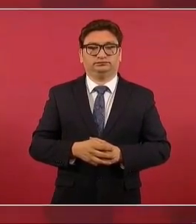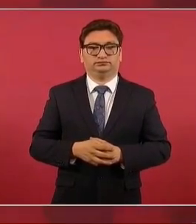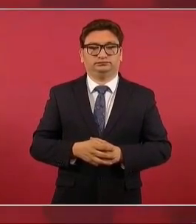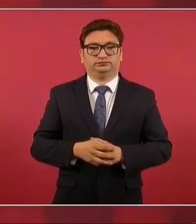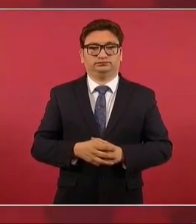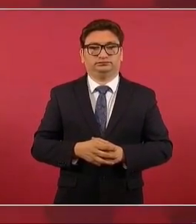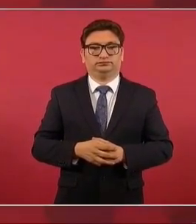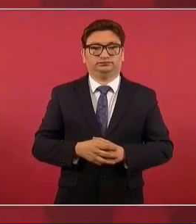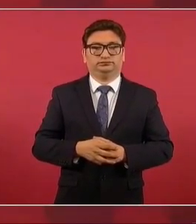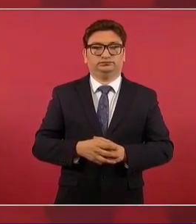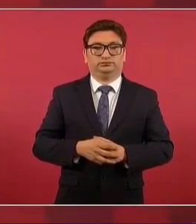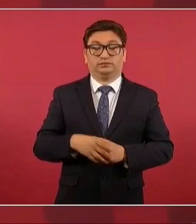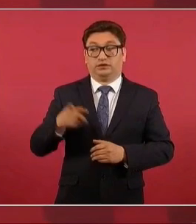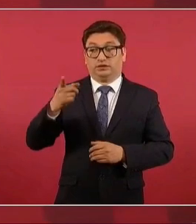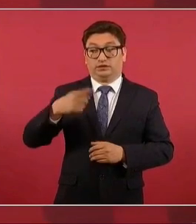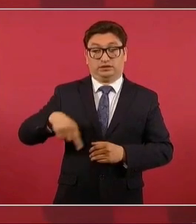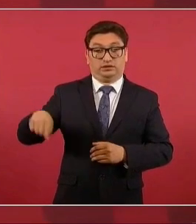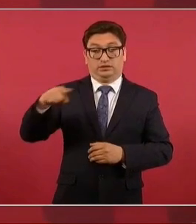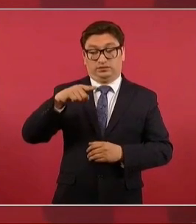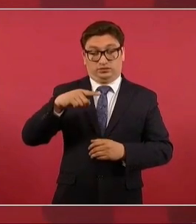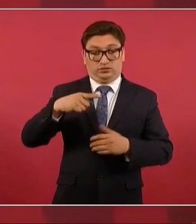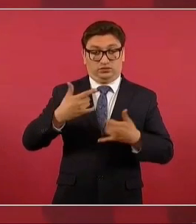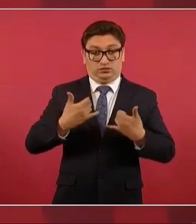mucho la mente